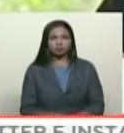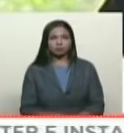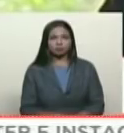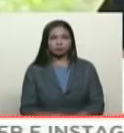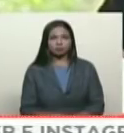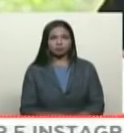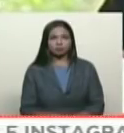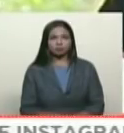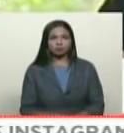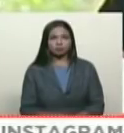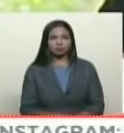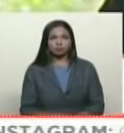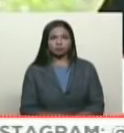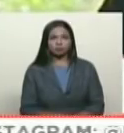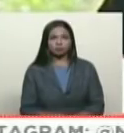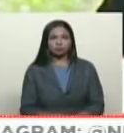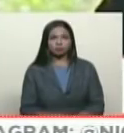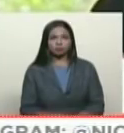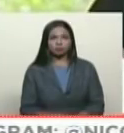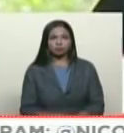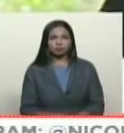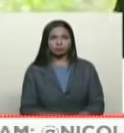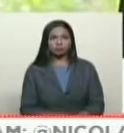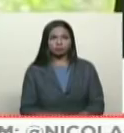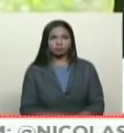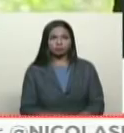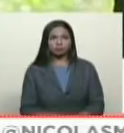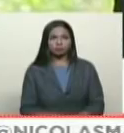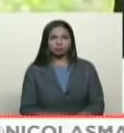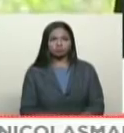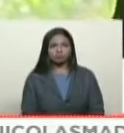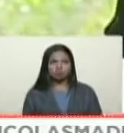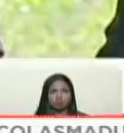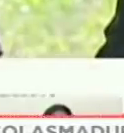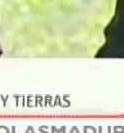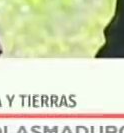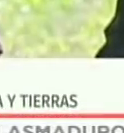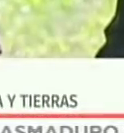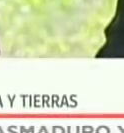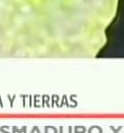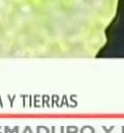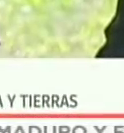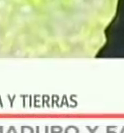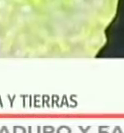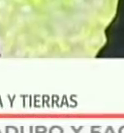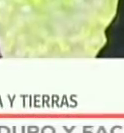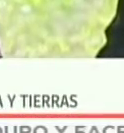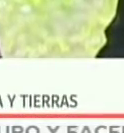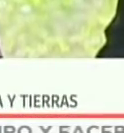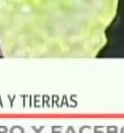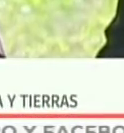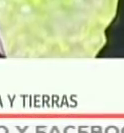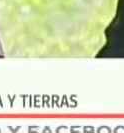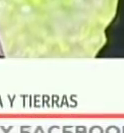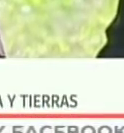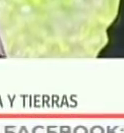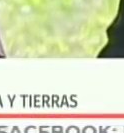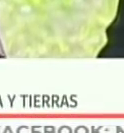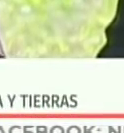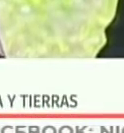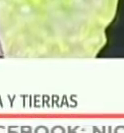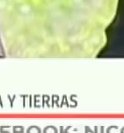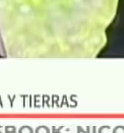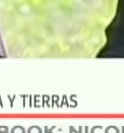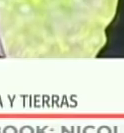por cuestiones de ley y por cuestiones de normativa, tuvo que poner en la mesa de debate. Un